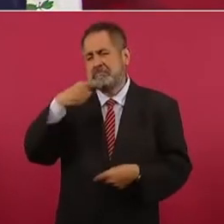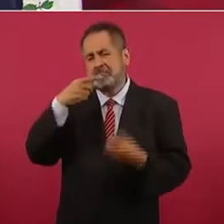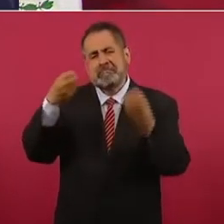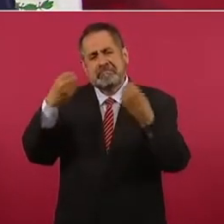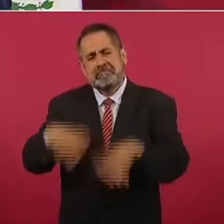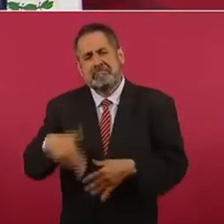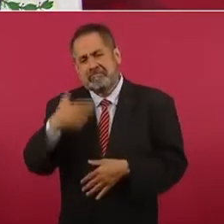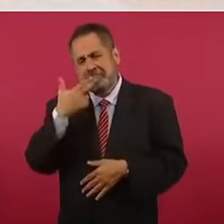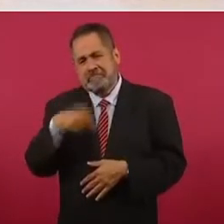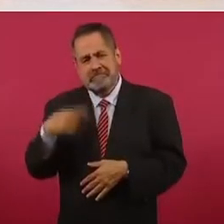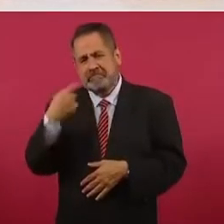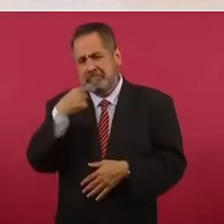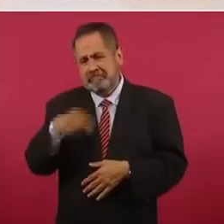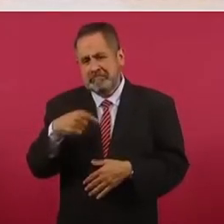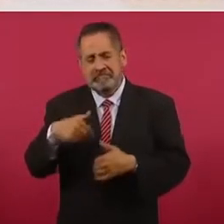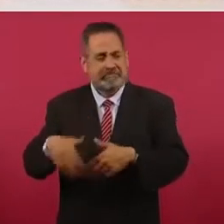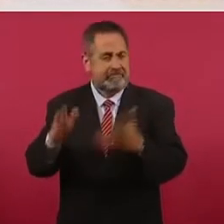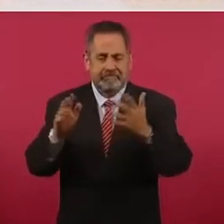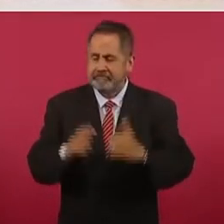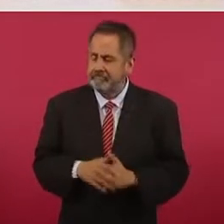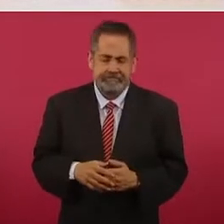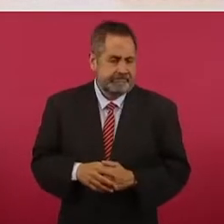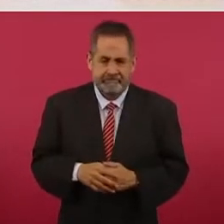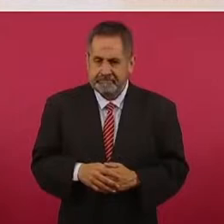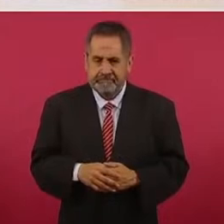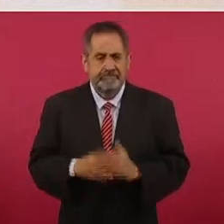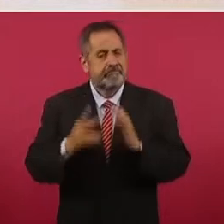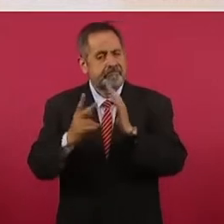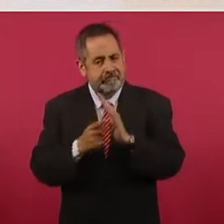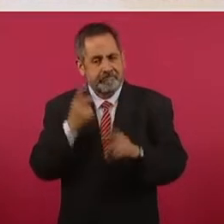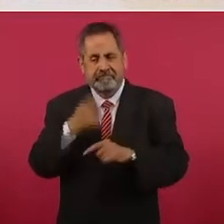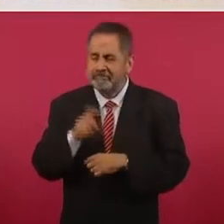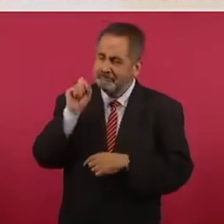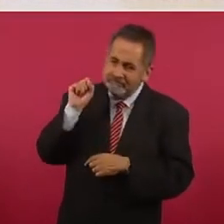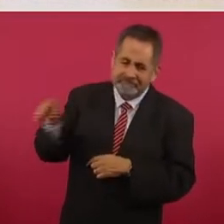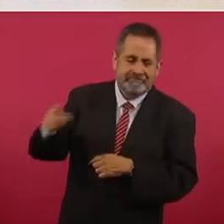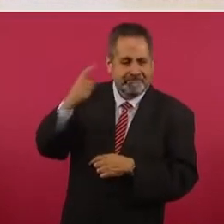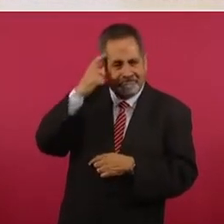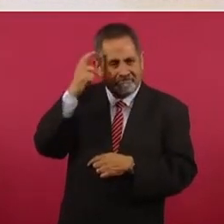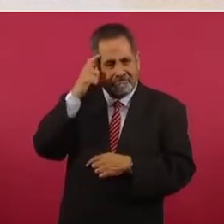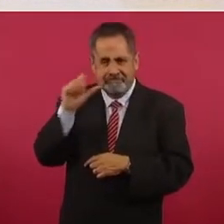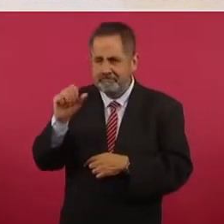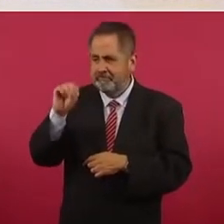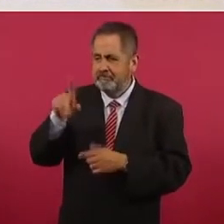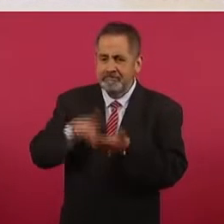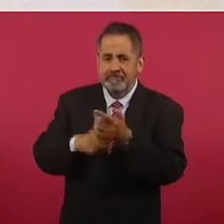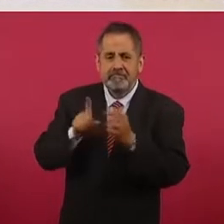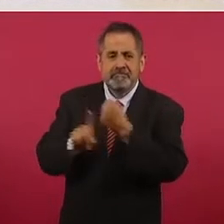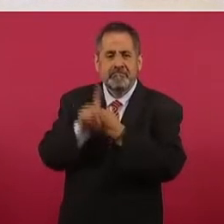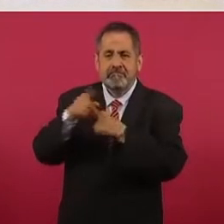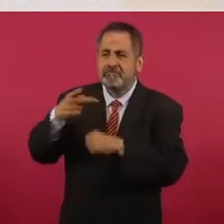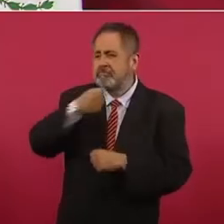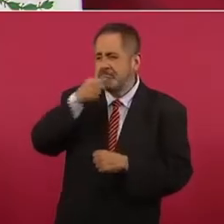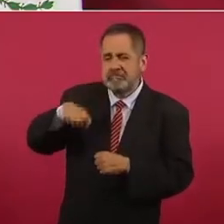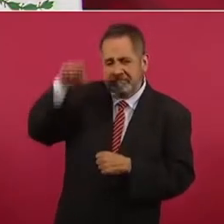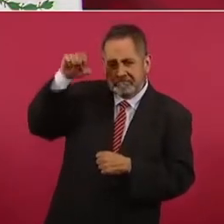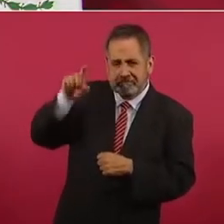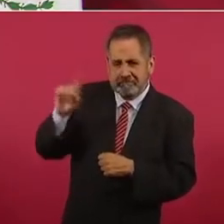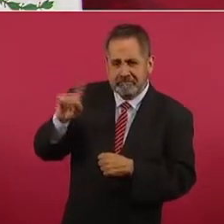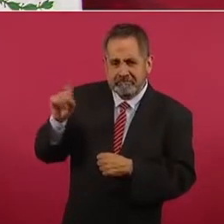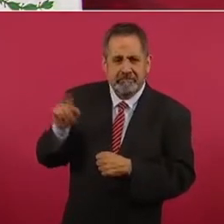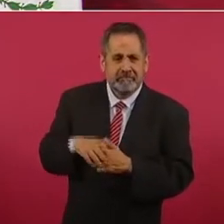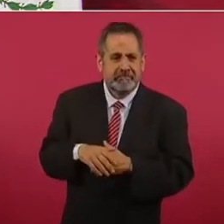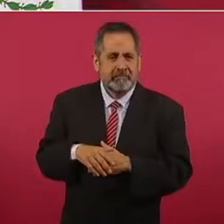el futuro. Pero otra vez, el problema de López Obrador no es su edad. El problema es que sus ideas